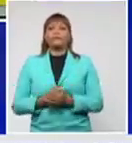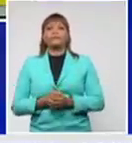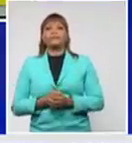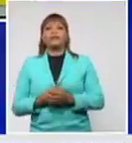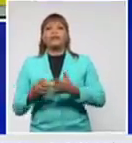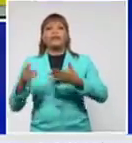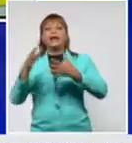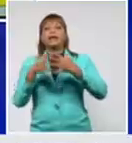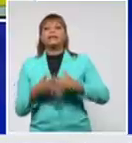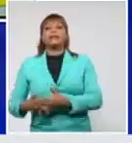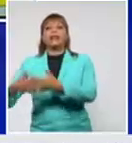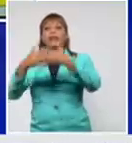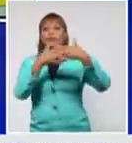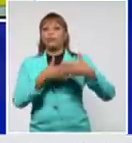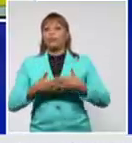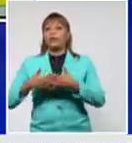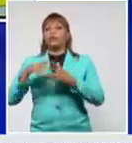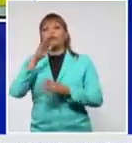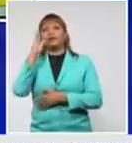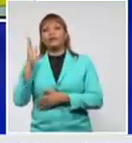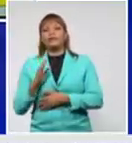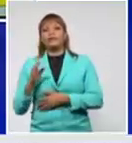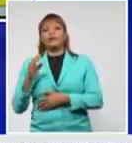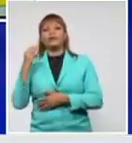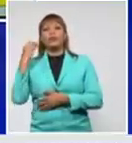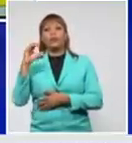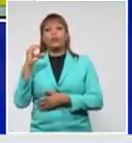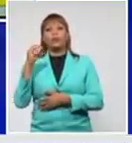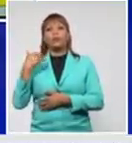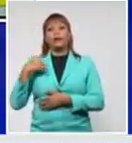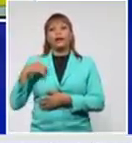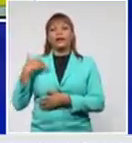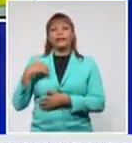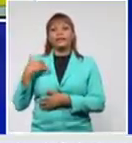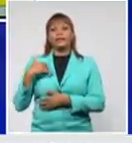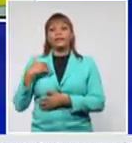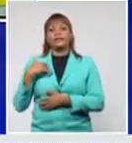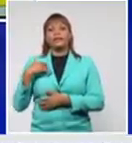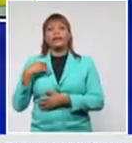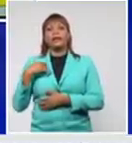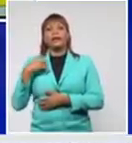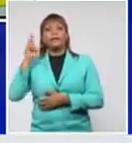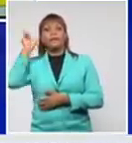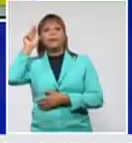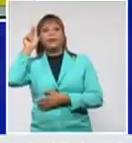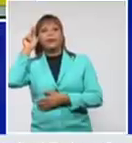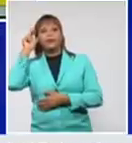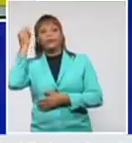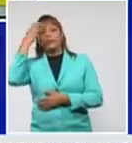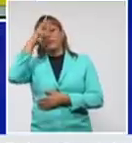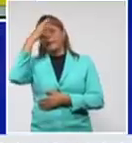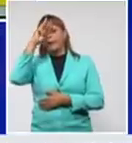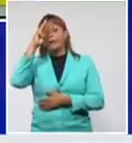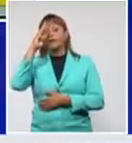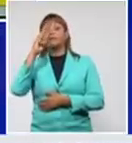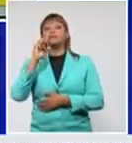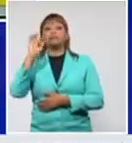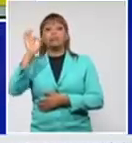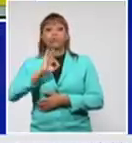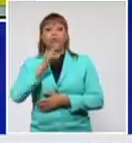Brasil, Colombia, Argentina, Perú, México con una letalidad muy